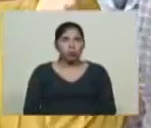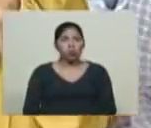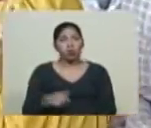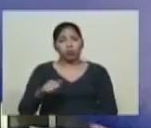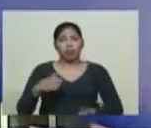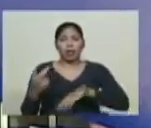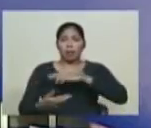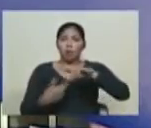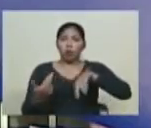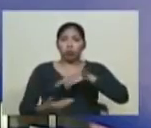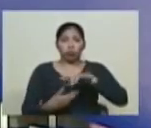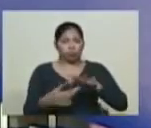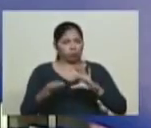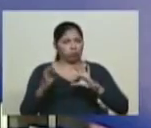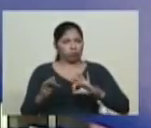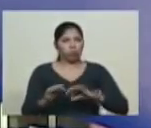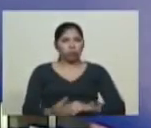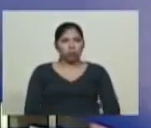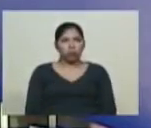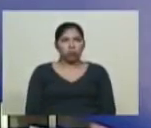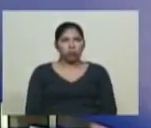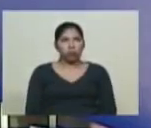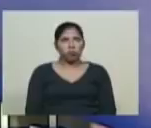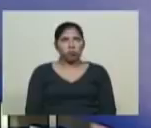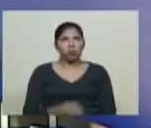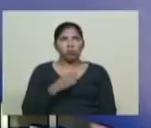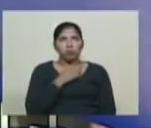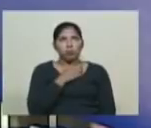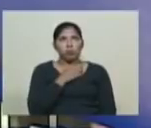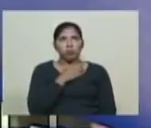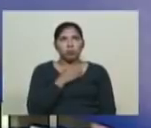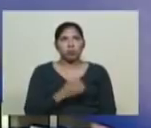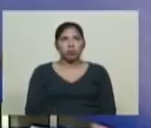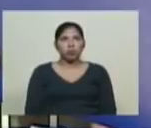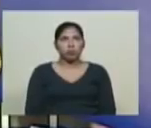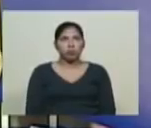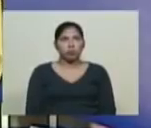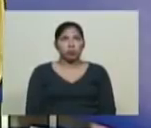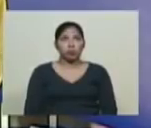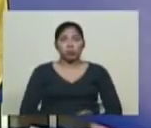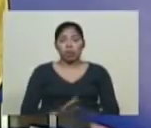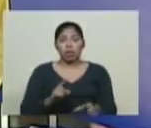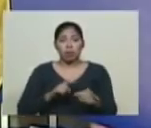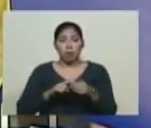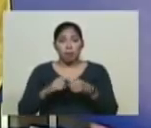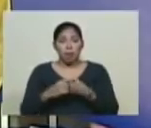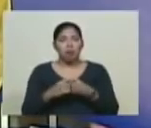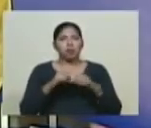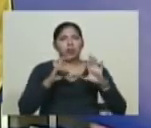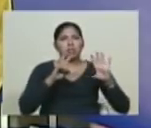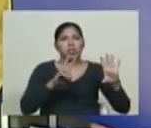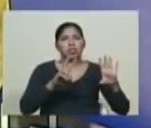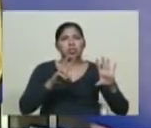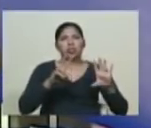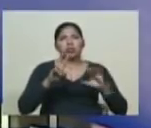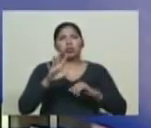humanista la que llevamos adelante. Se inscribieron más de 750.000.